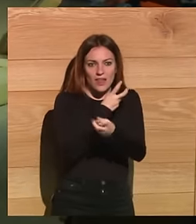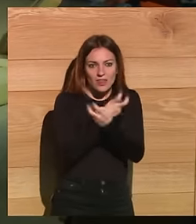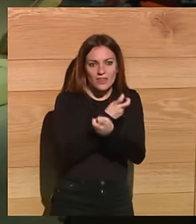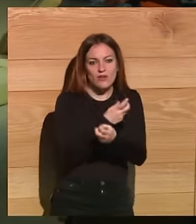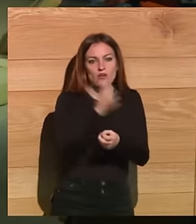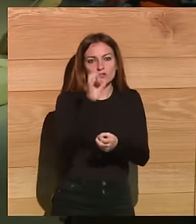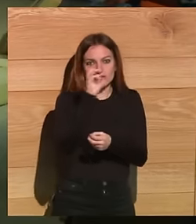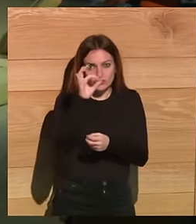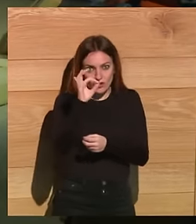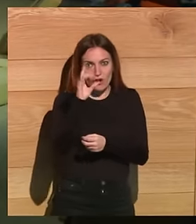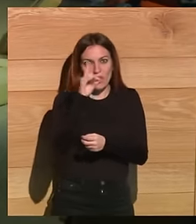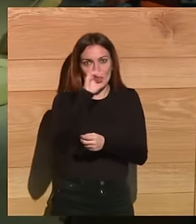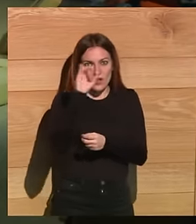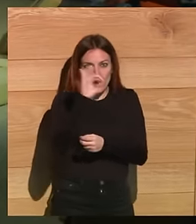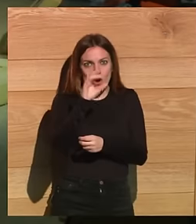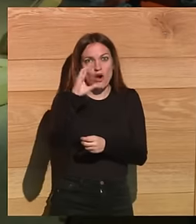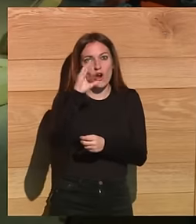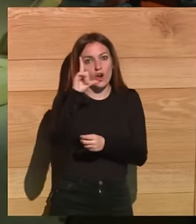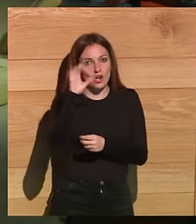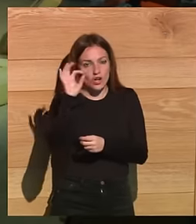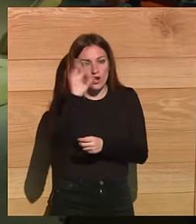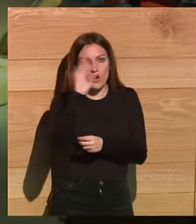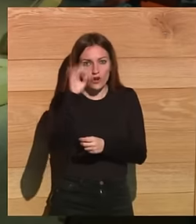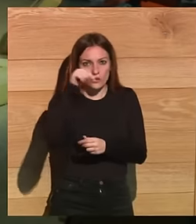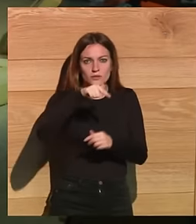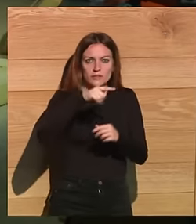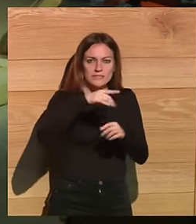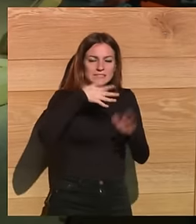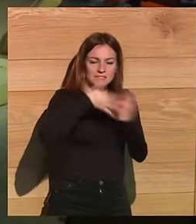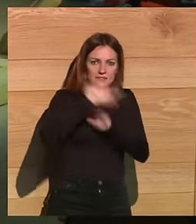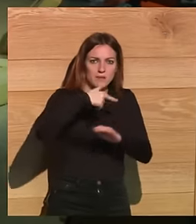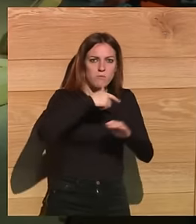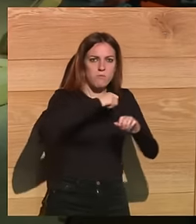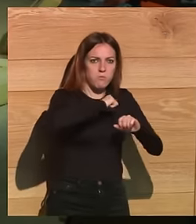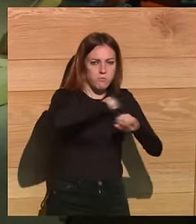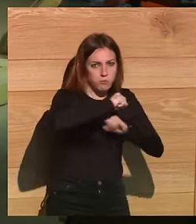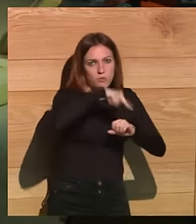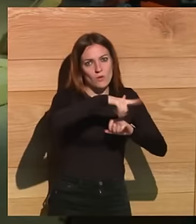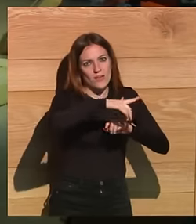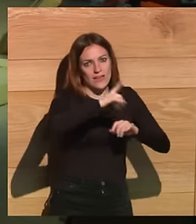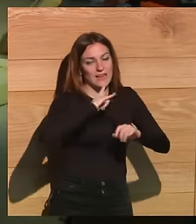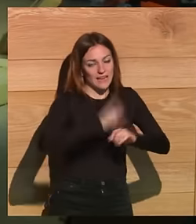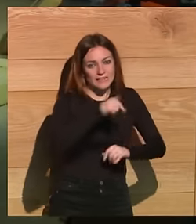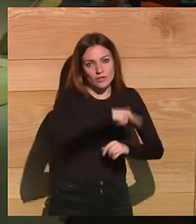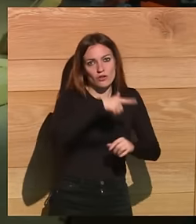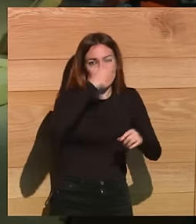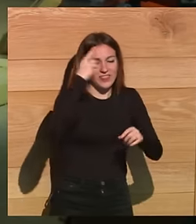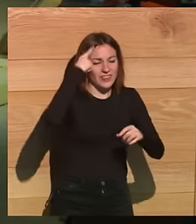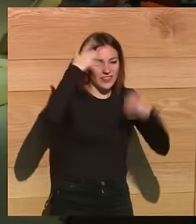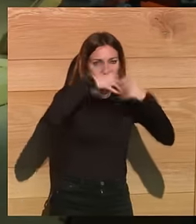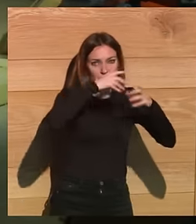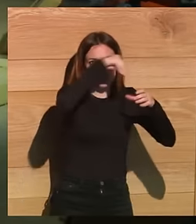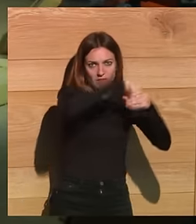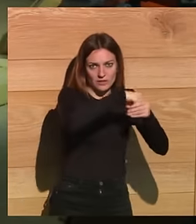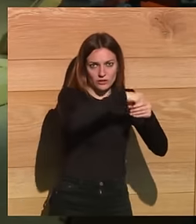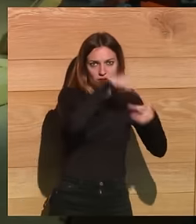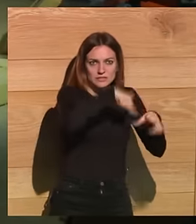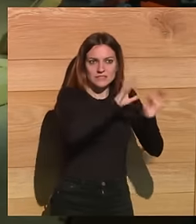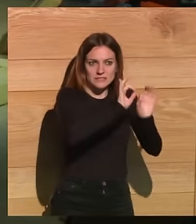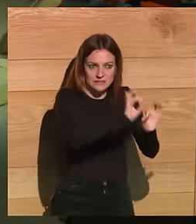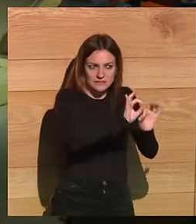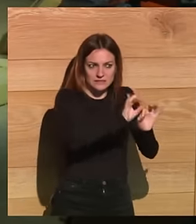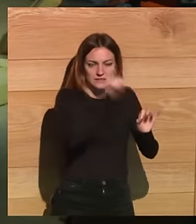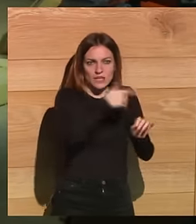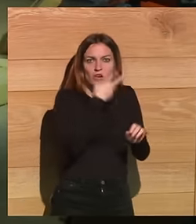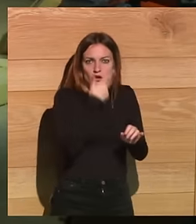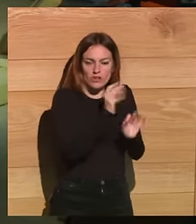cloro, y sabemos que generan unos impulsos eléctricos por el cerebro. Entonces, esto sería la bioquímica del cerebro y ya está siendo